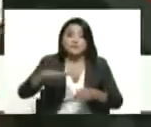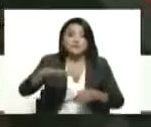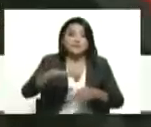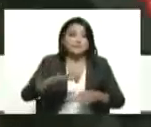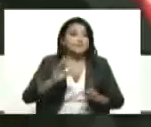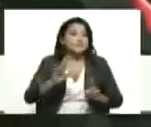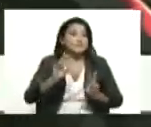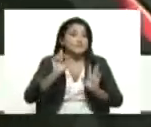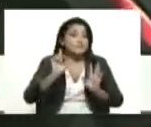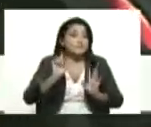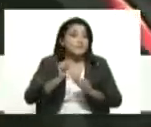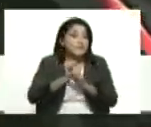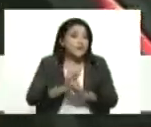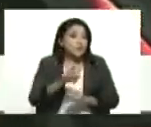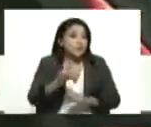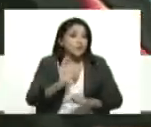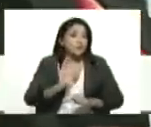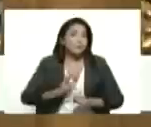Espero.